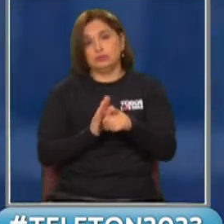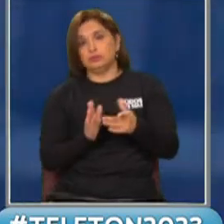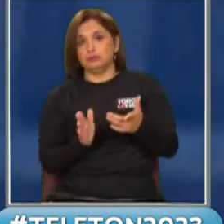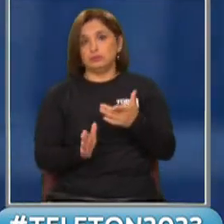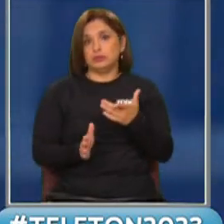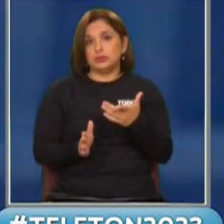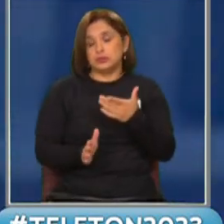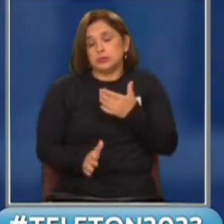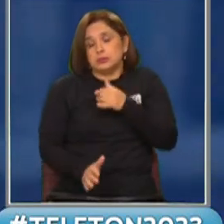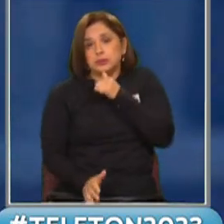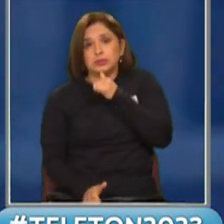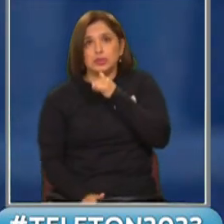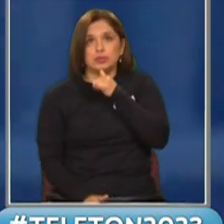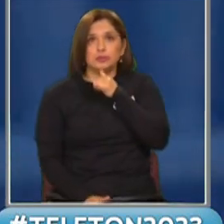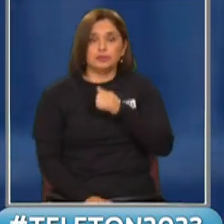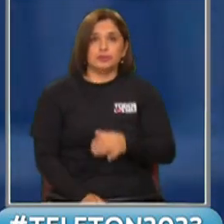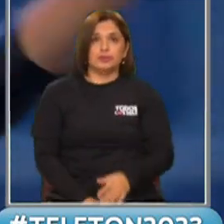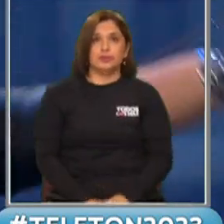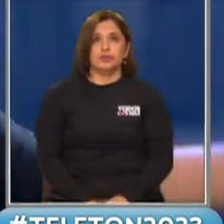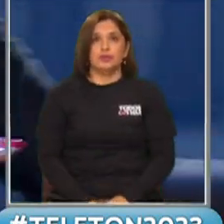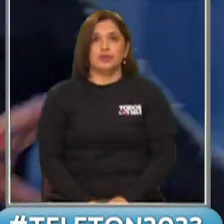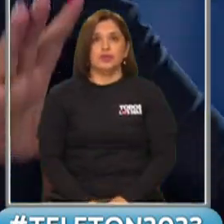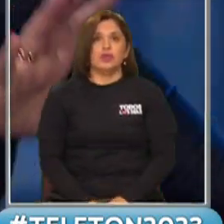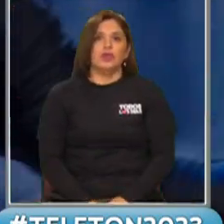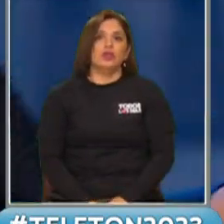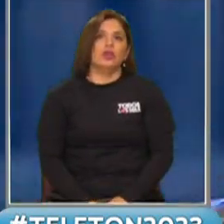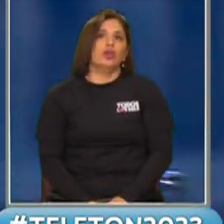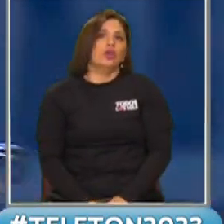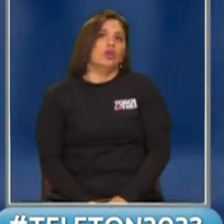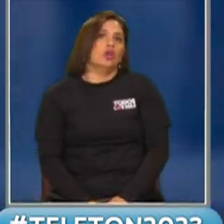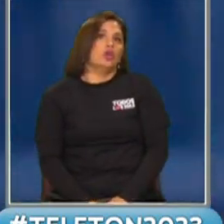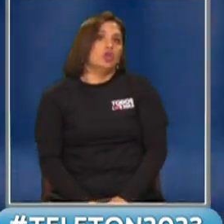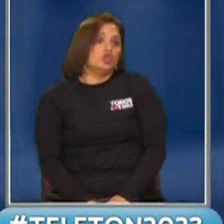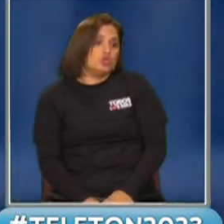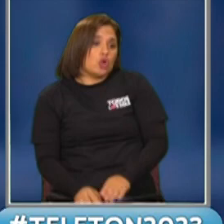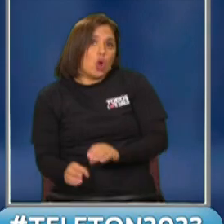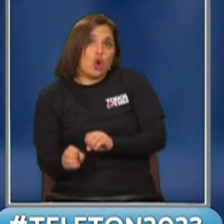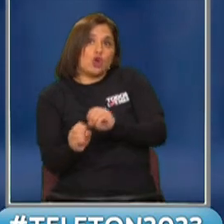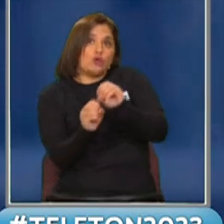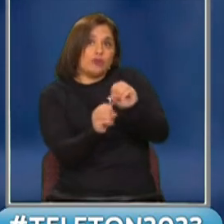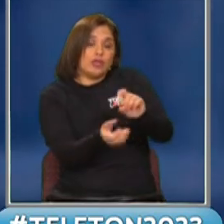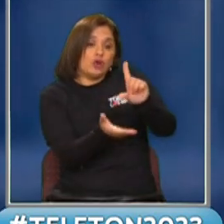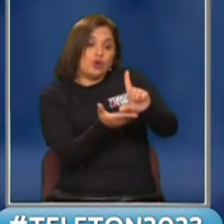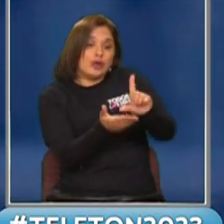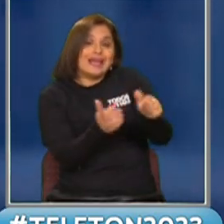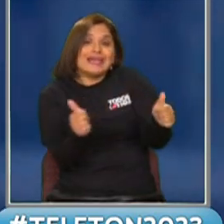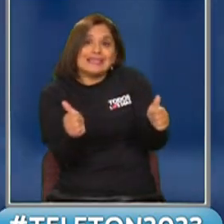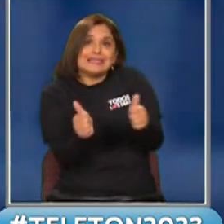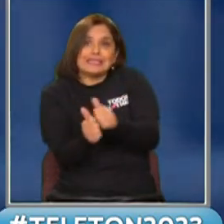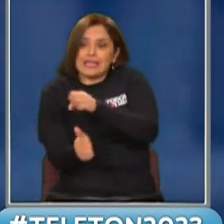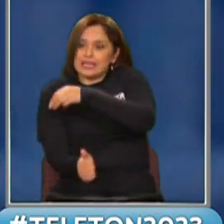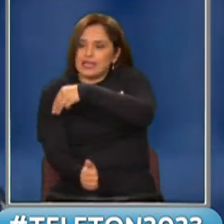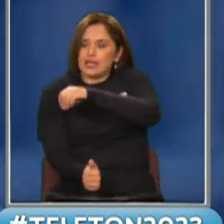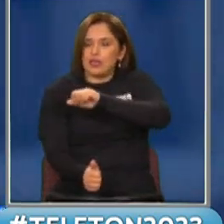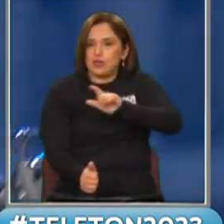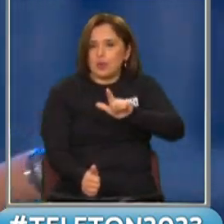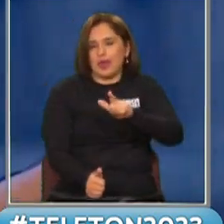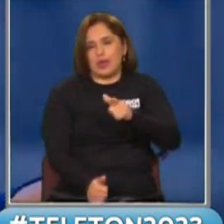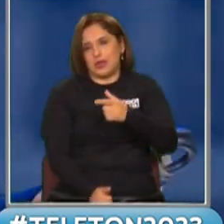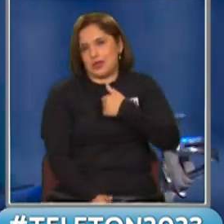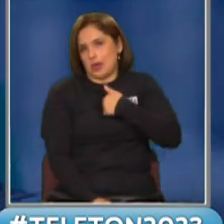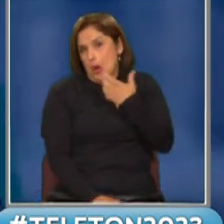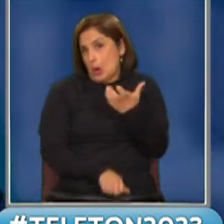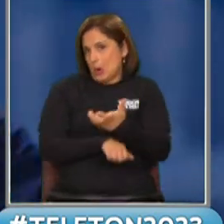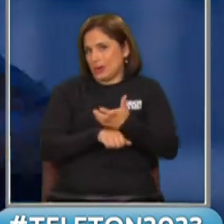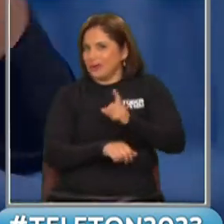qué s yo me llama al yo lo dejé en un lugar que me quedaba cerca de un centro comercial en una clínica que yo no soy huevona pues